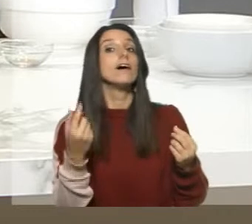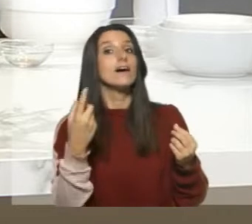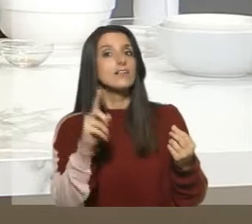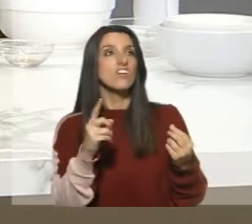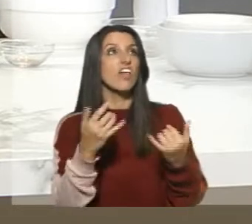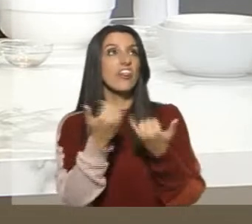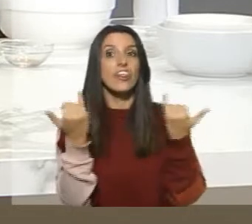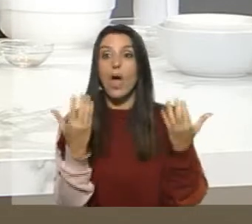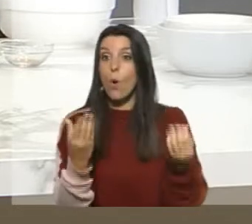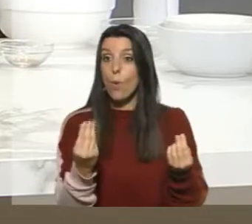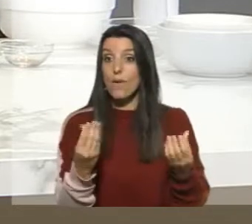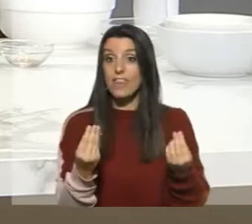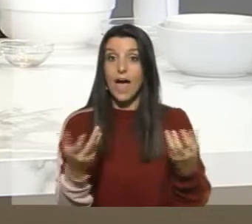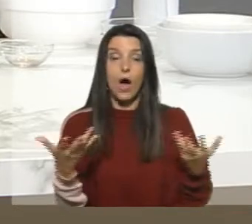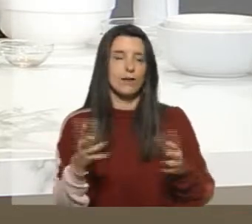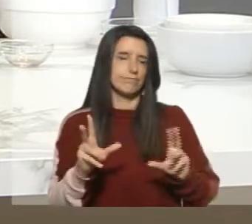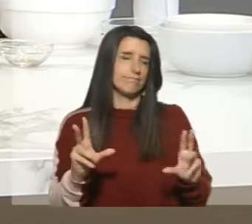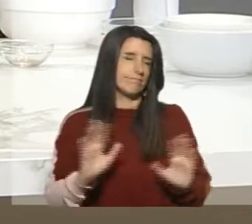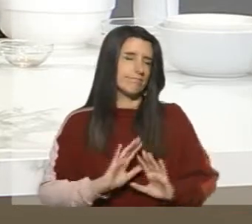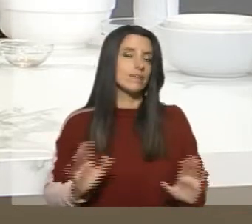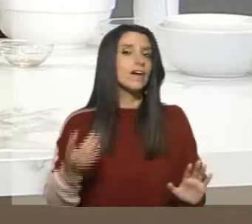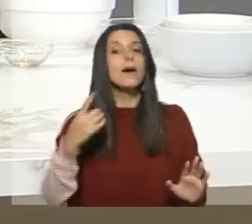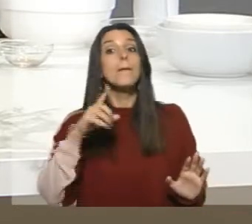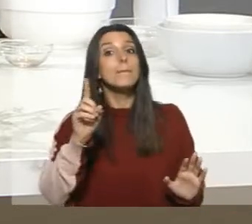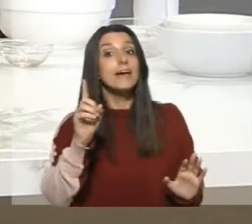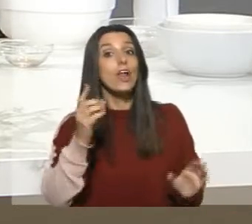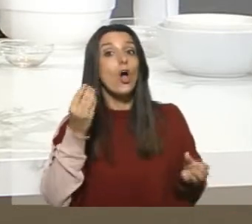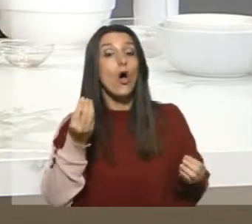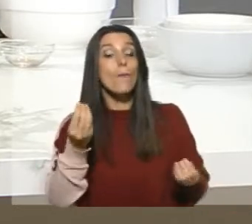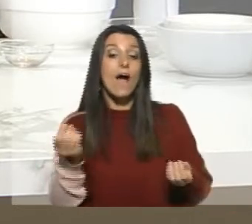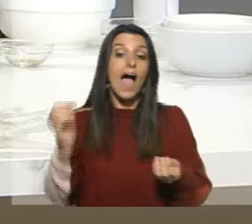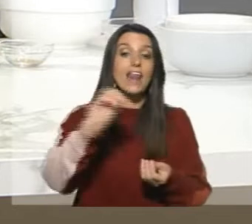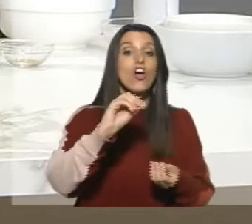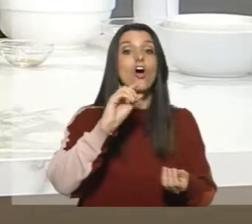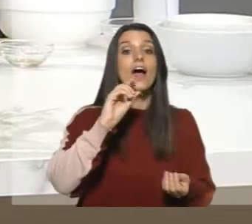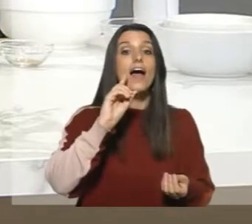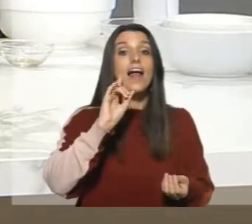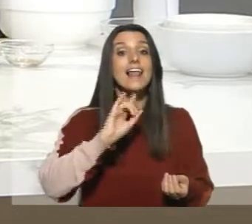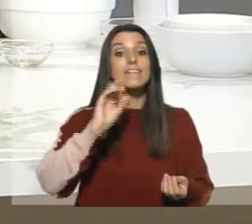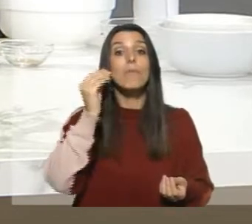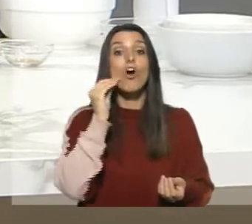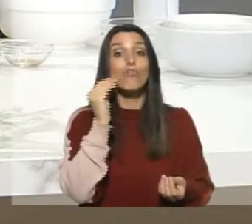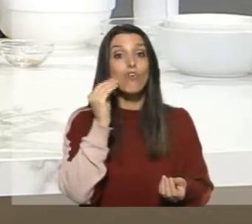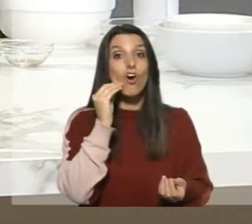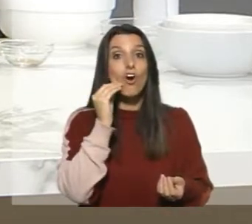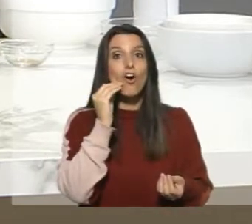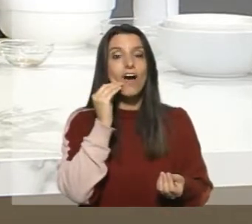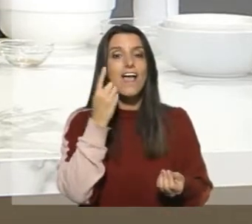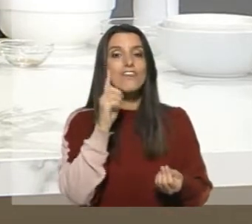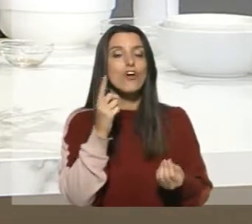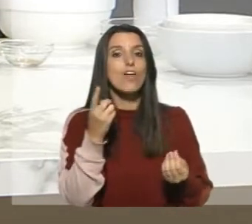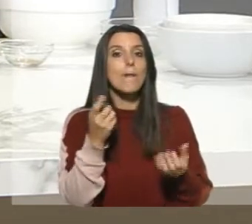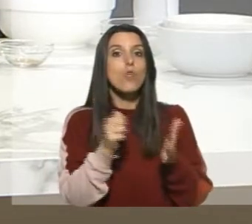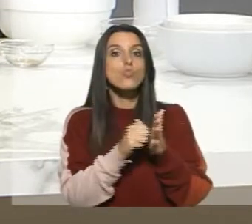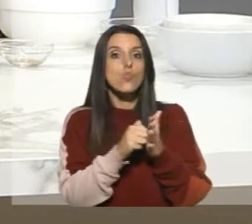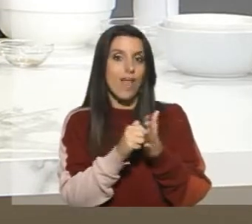de humedad como el de hoy, ni te cuento. Pero vos lo que vas a hacer es agregarle leche en polvo. Sí. Y eso te va a ayudar a que se te mantenga